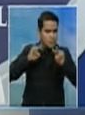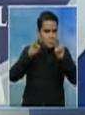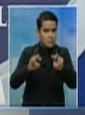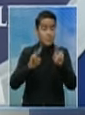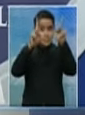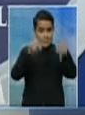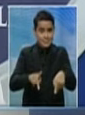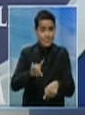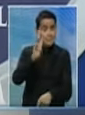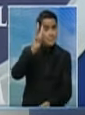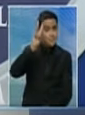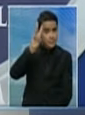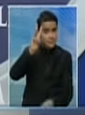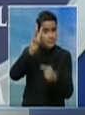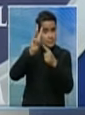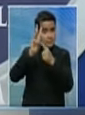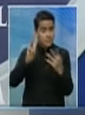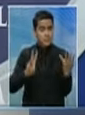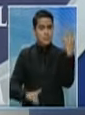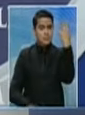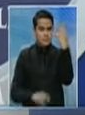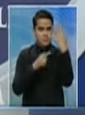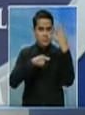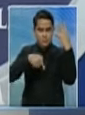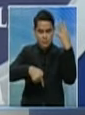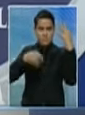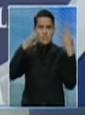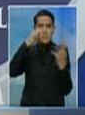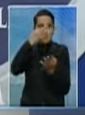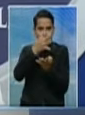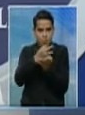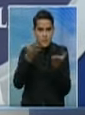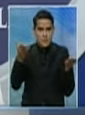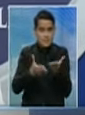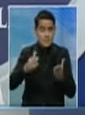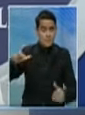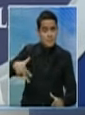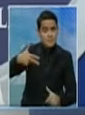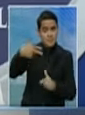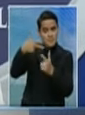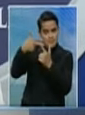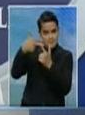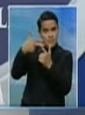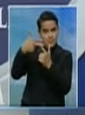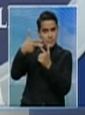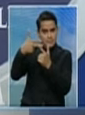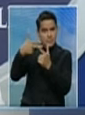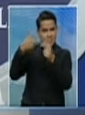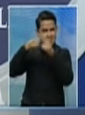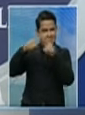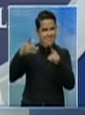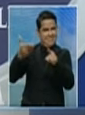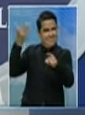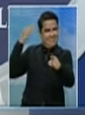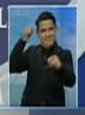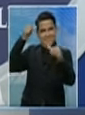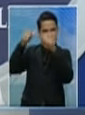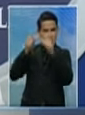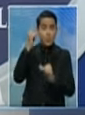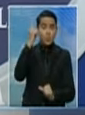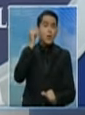casos confirmados, 4 son en Tegucigalpa y 3 con nexo epidemiológico del caso cero, una